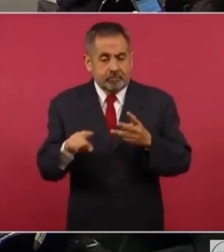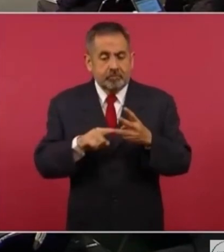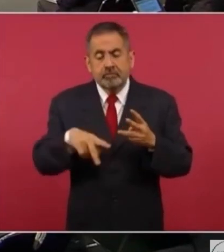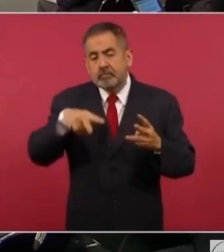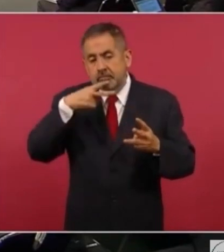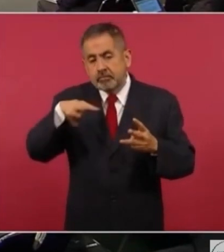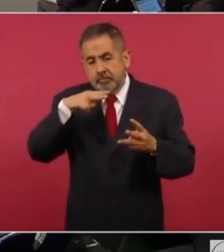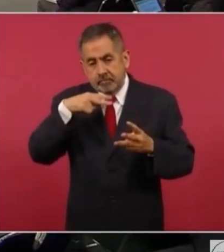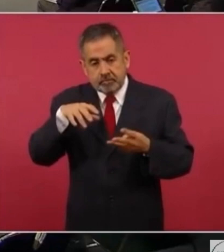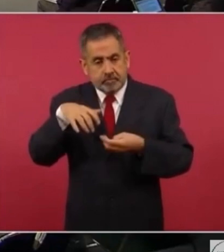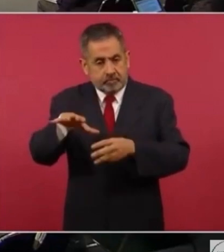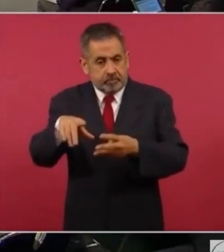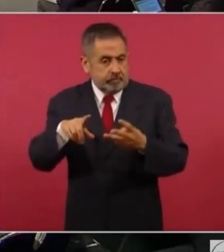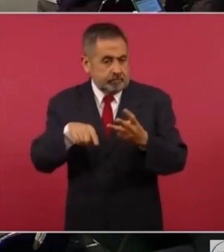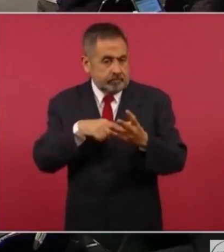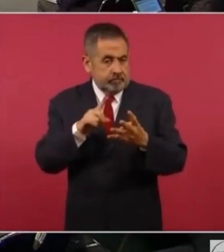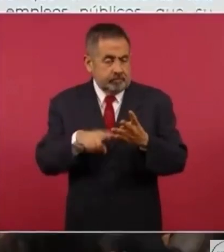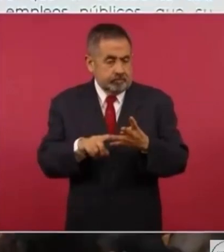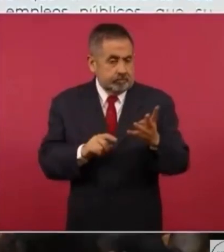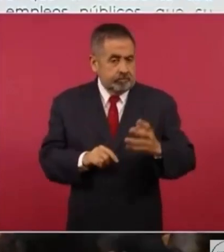aguinaldos,